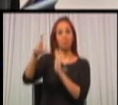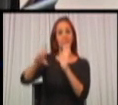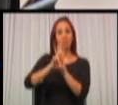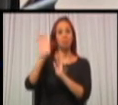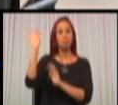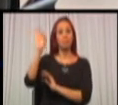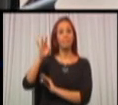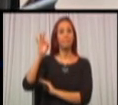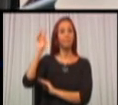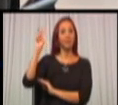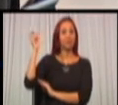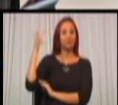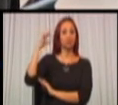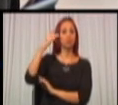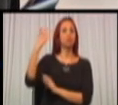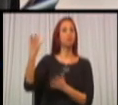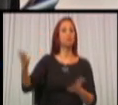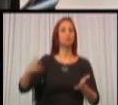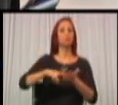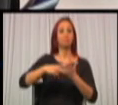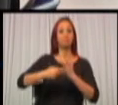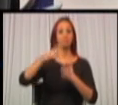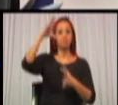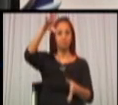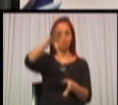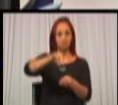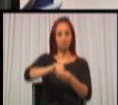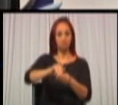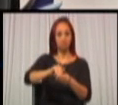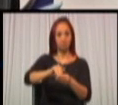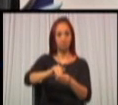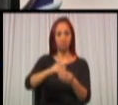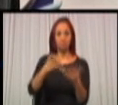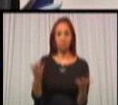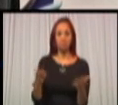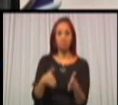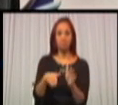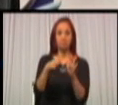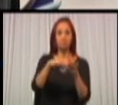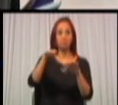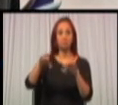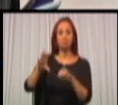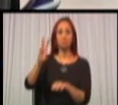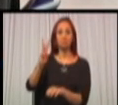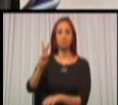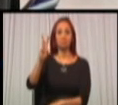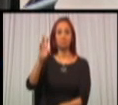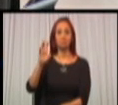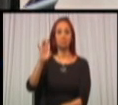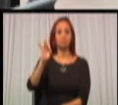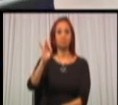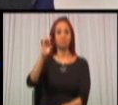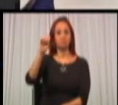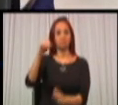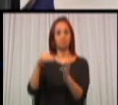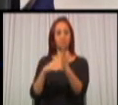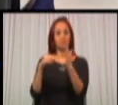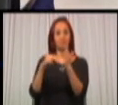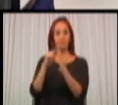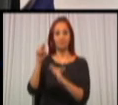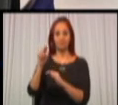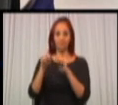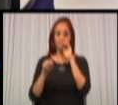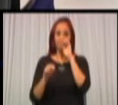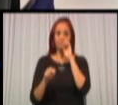2018 ya estarían recibiendo un monto para la red vial cantonal de 680 millones